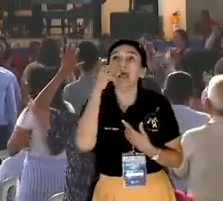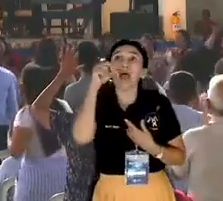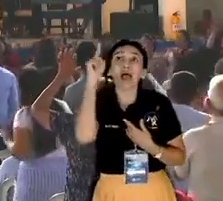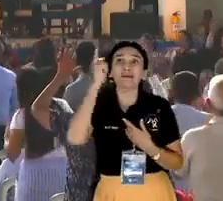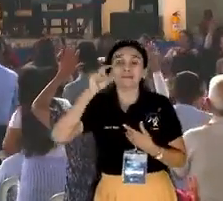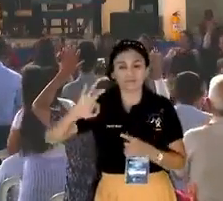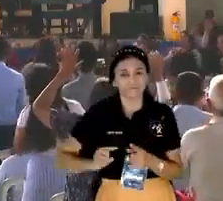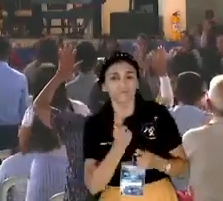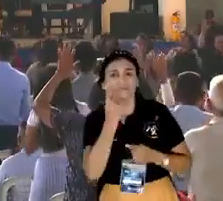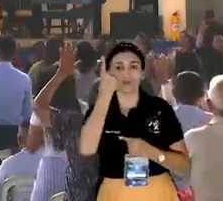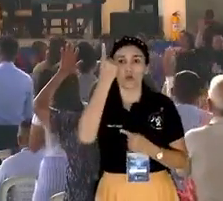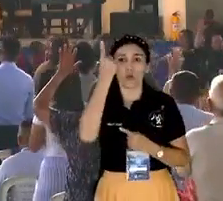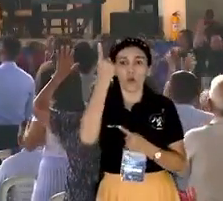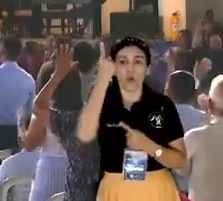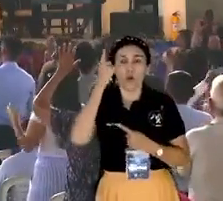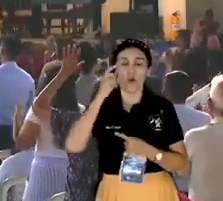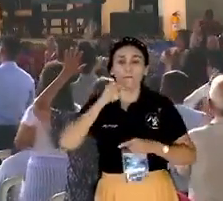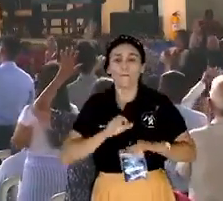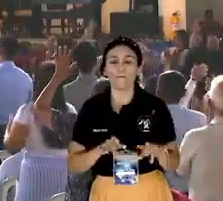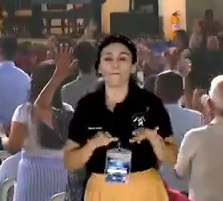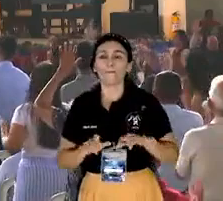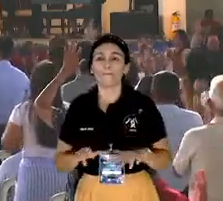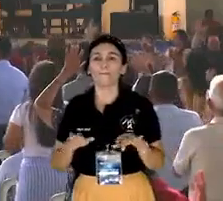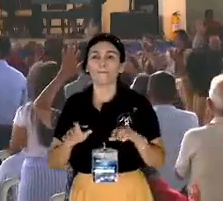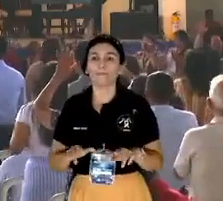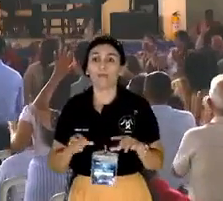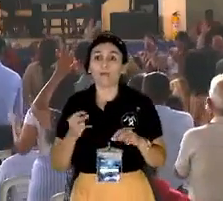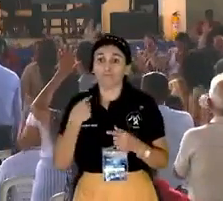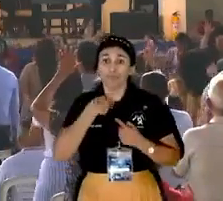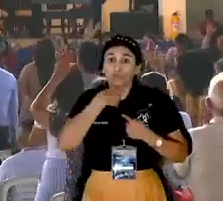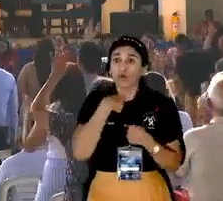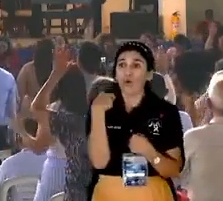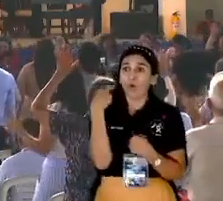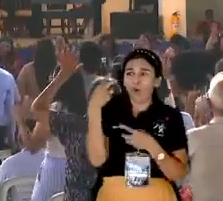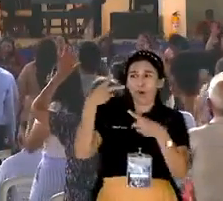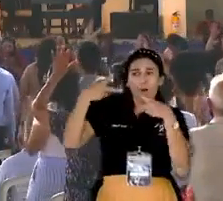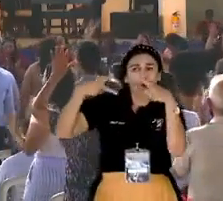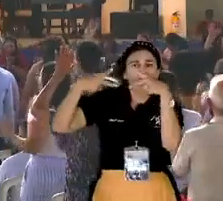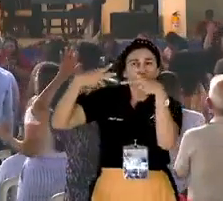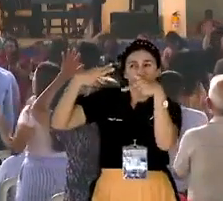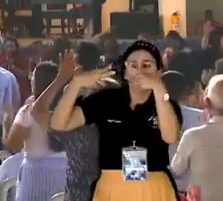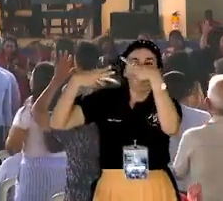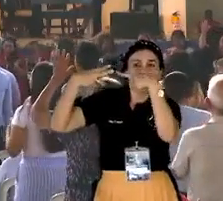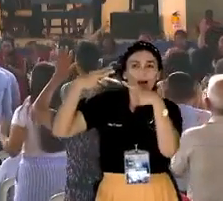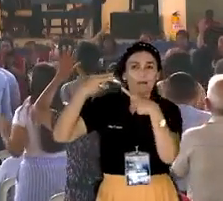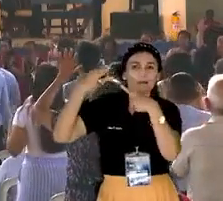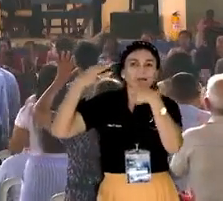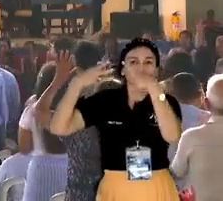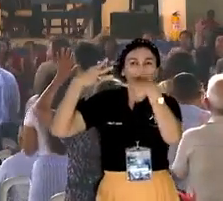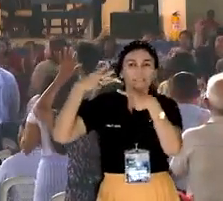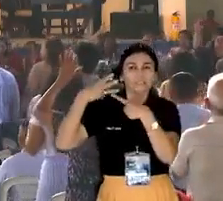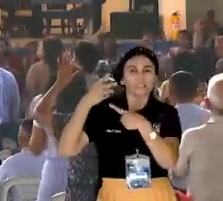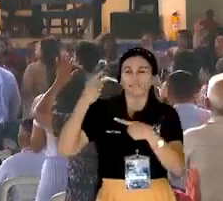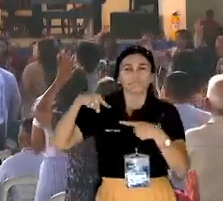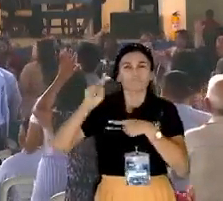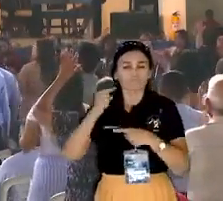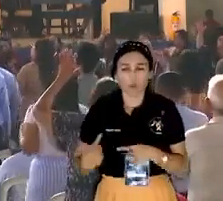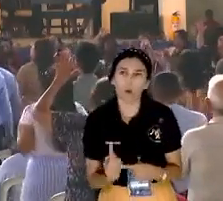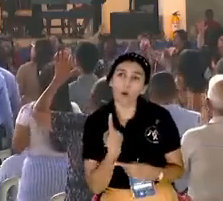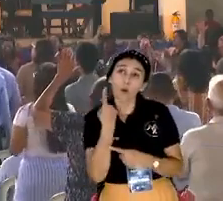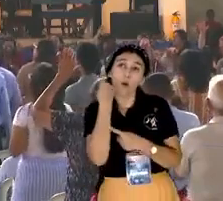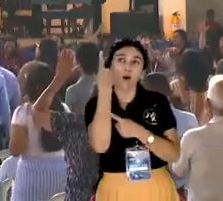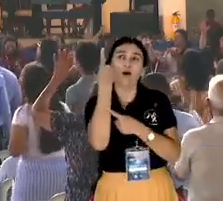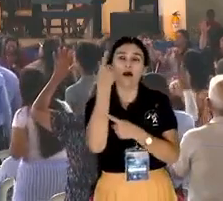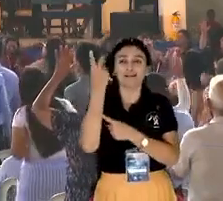digo, Jesucristo es Dios. Y yo no creo en Dios, yo no creo en Dios. Jesucristo es uno, Jesucristo